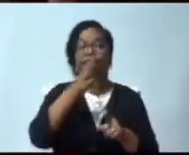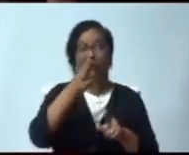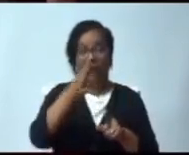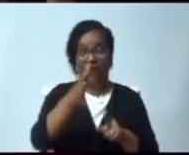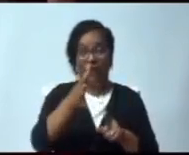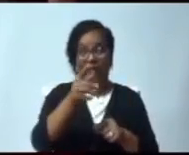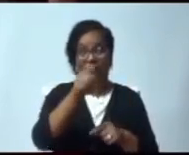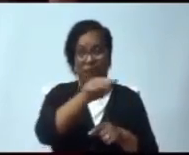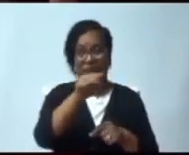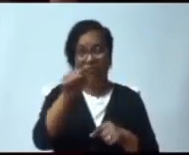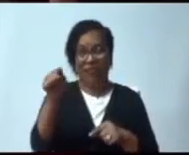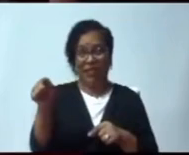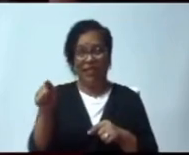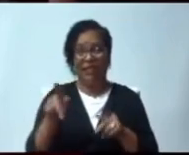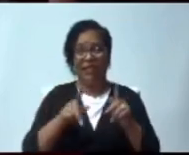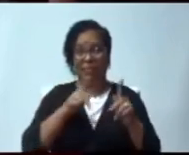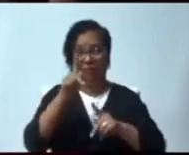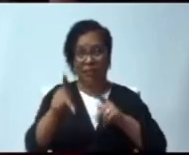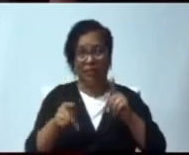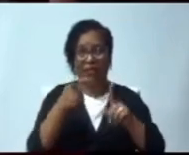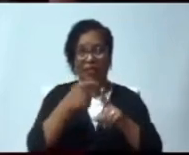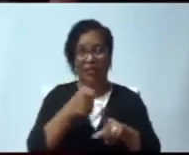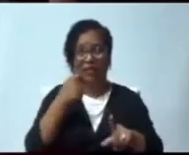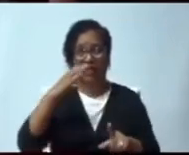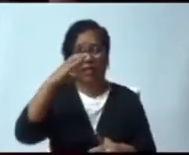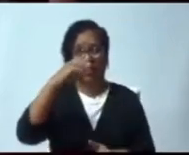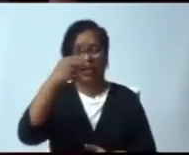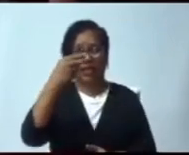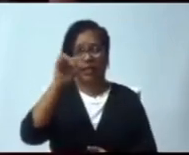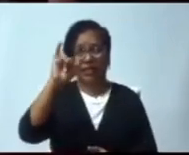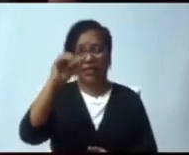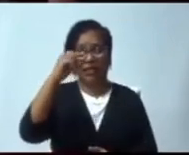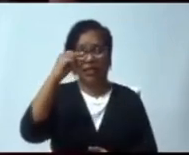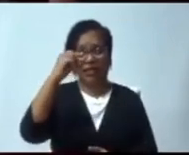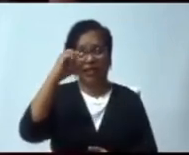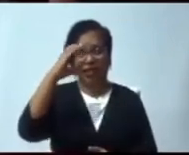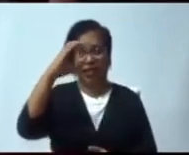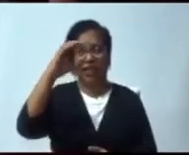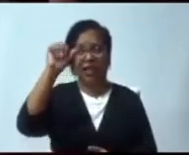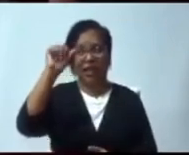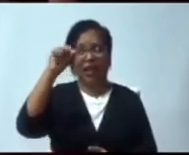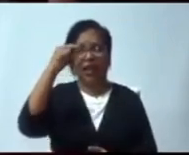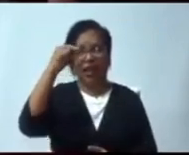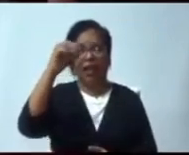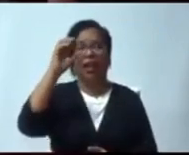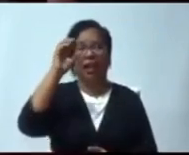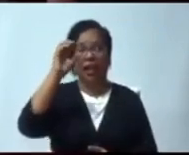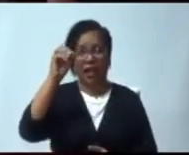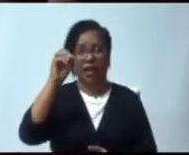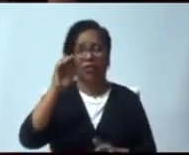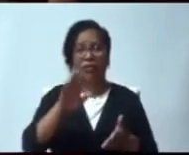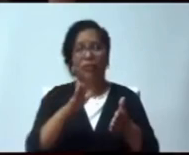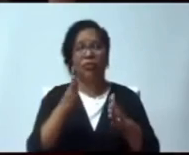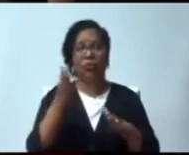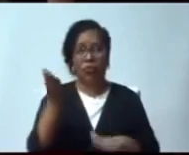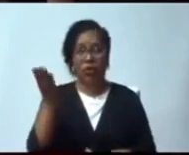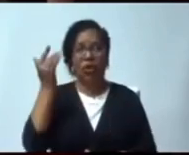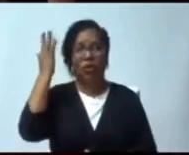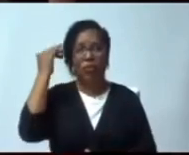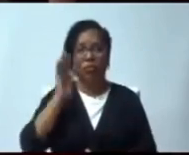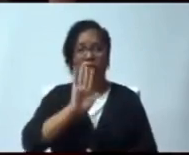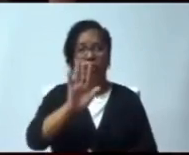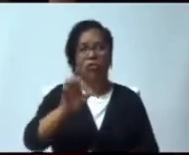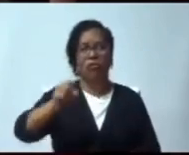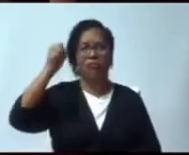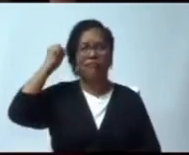que murieron en la lucha por mejores condiciones de trabajo, en la lucha por establecer un código